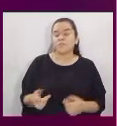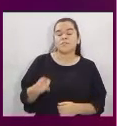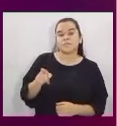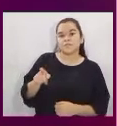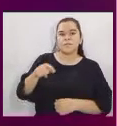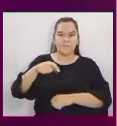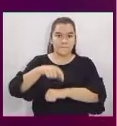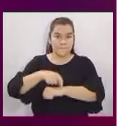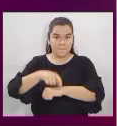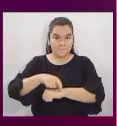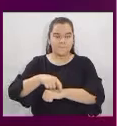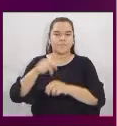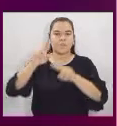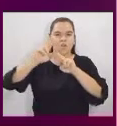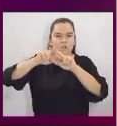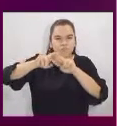Por lo tanto, él